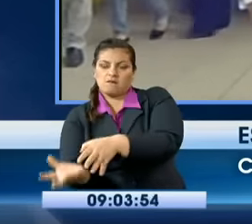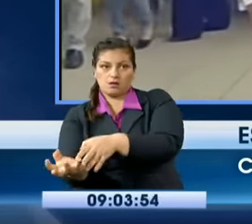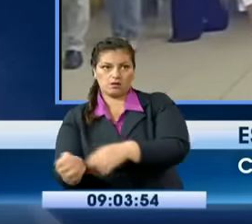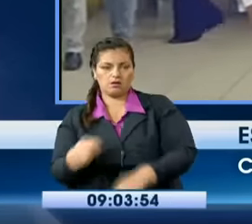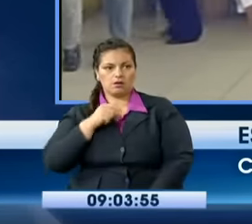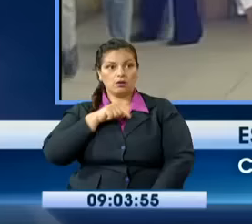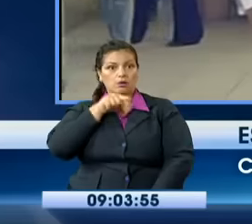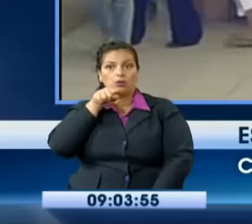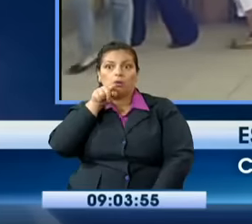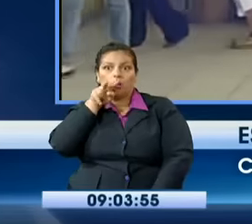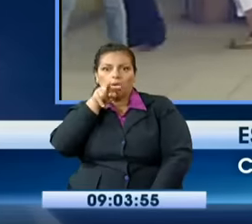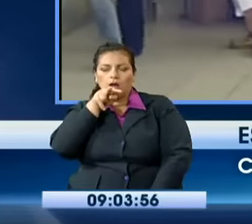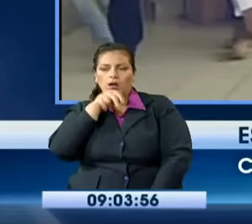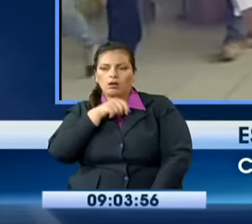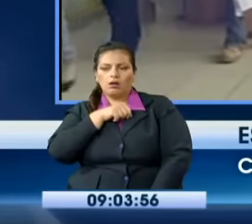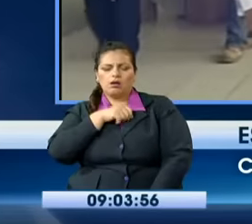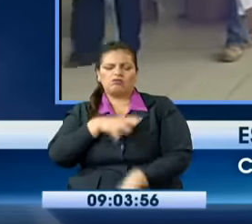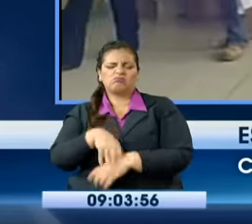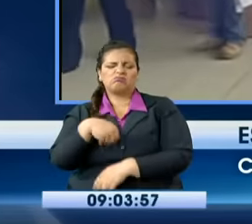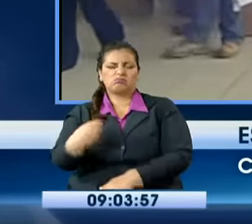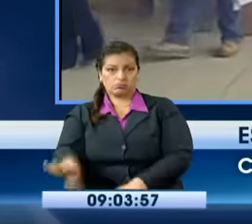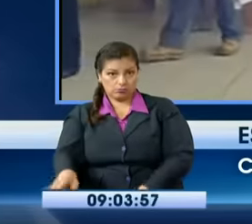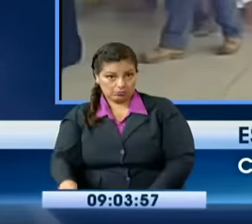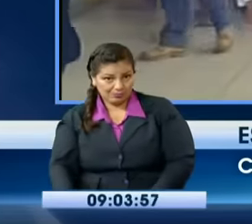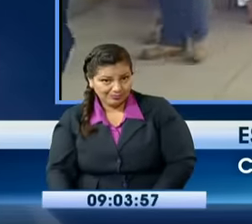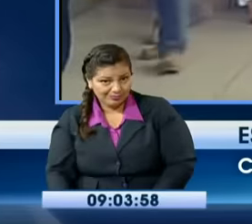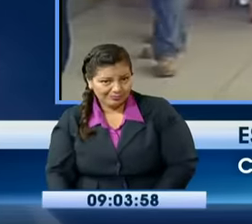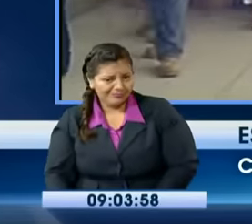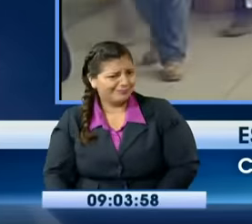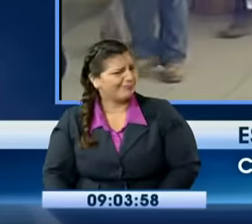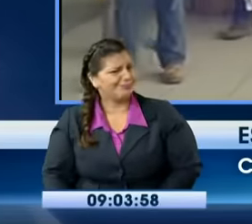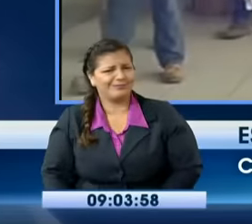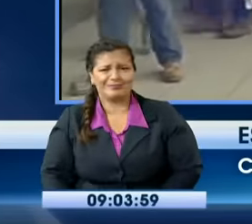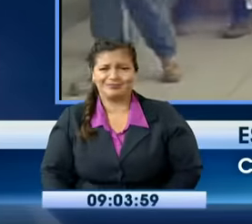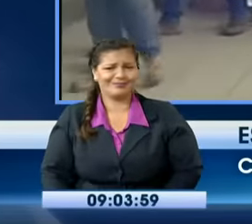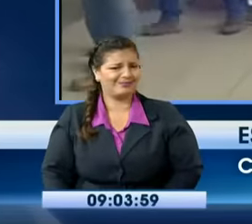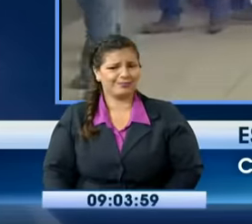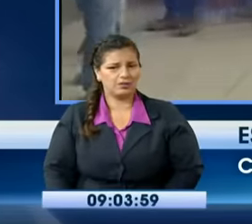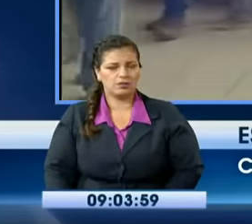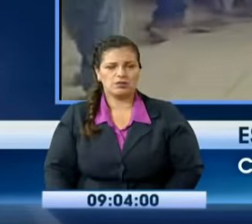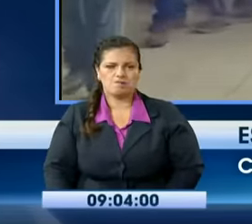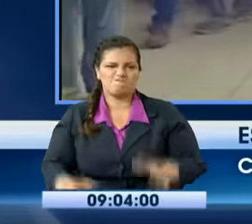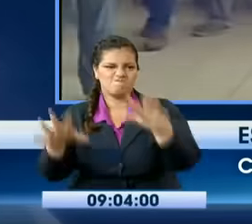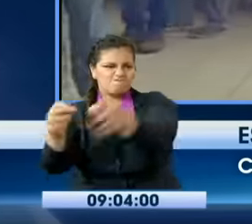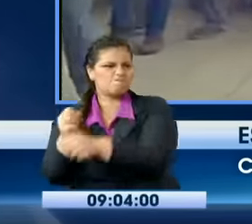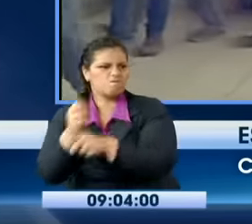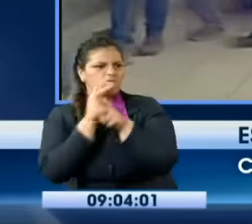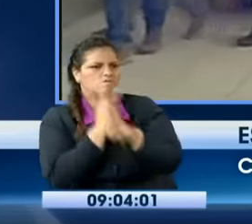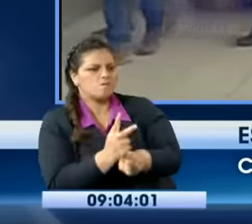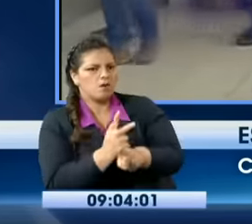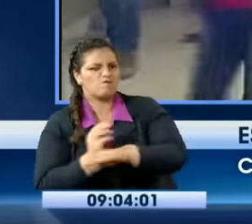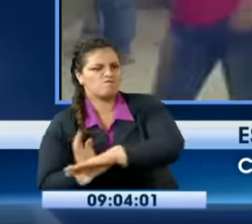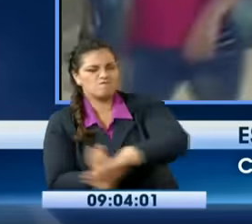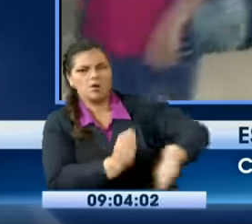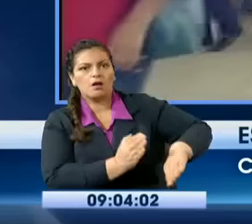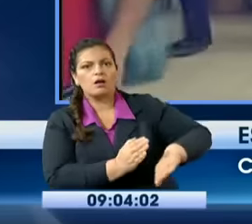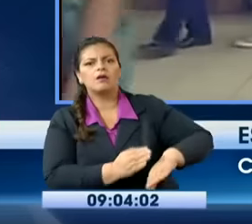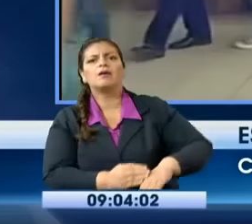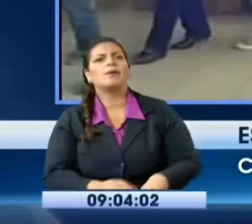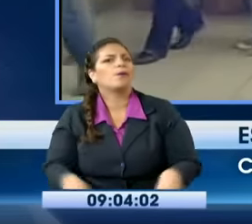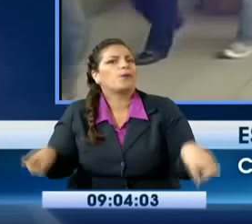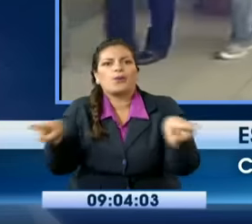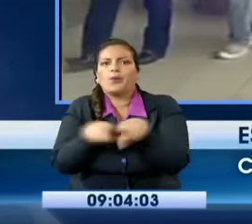evite afrontar la situación? Nadie vio nada, como tú dices. No, ¿verdad? Entonces, ¿por qué? Si no te gusta lo uno, si te